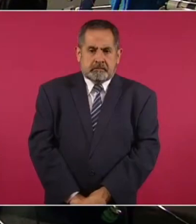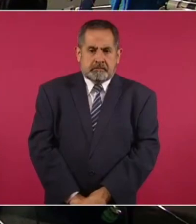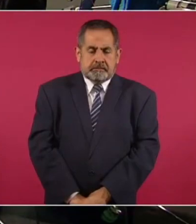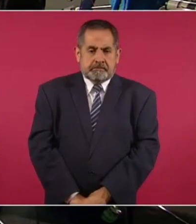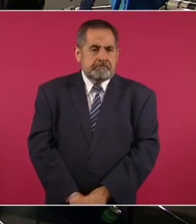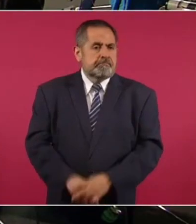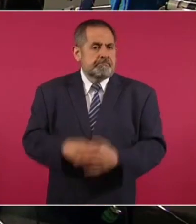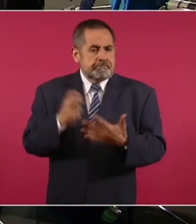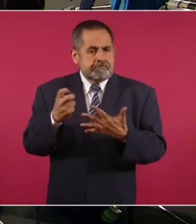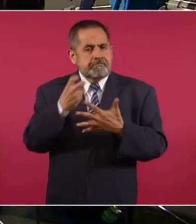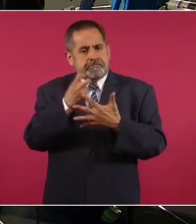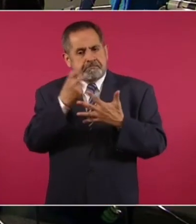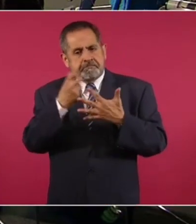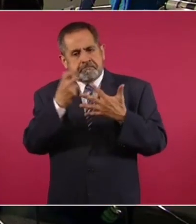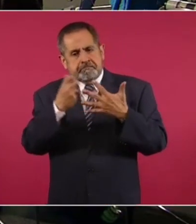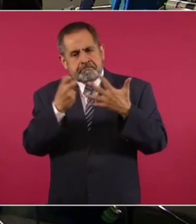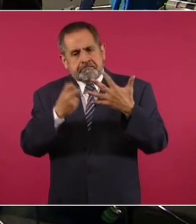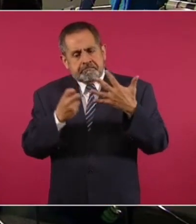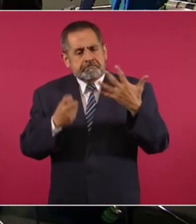Y así,